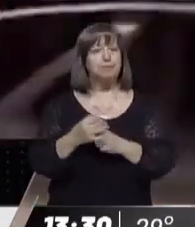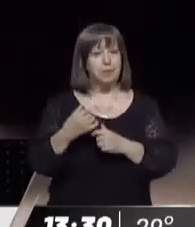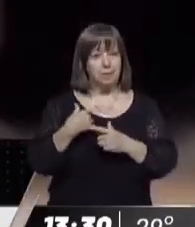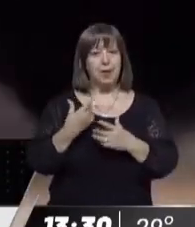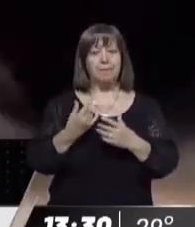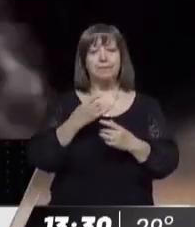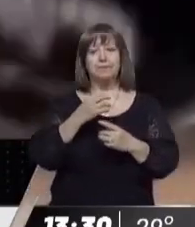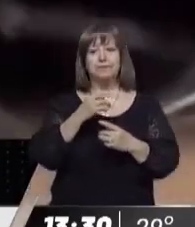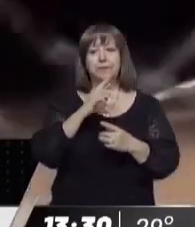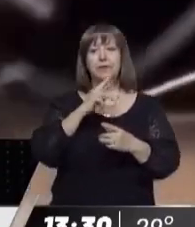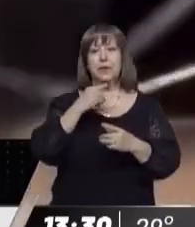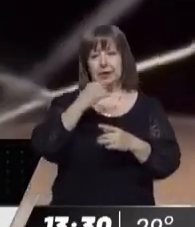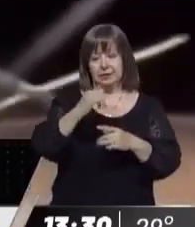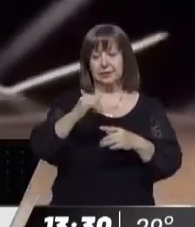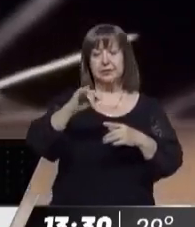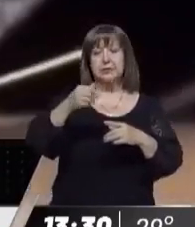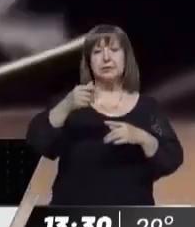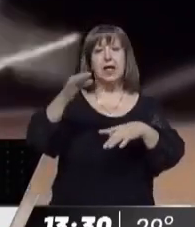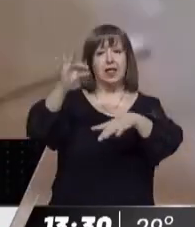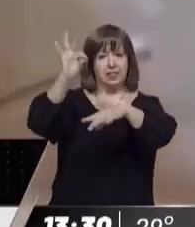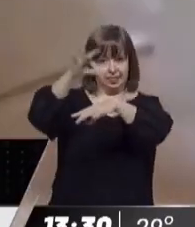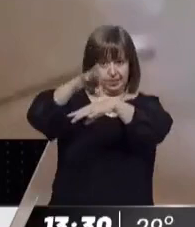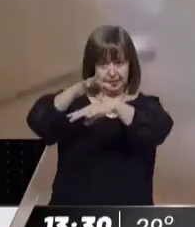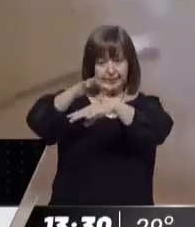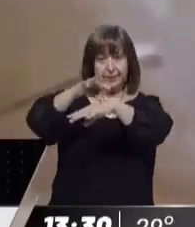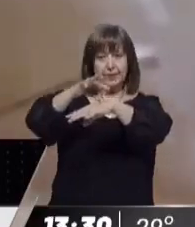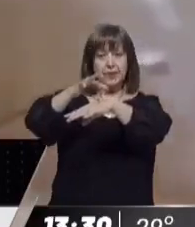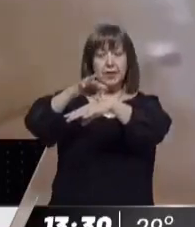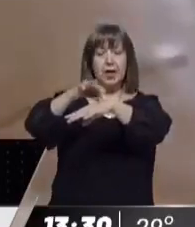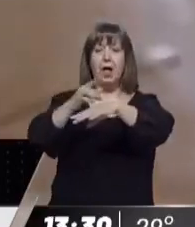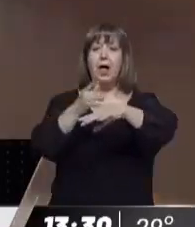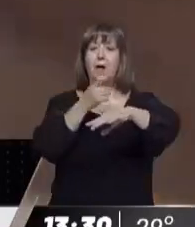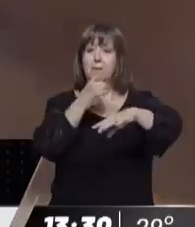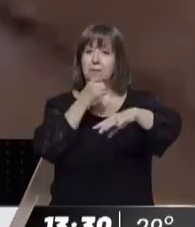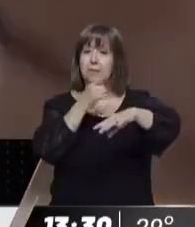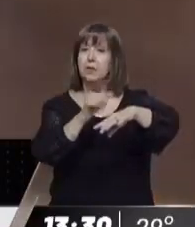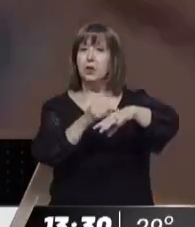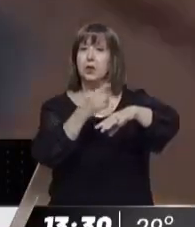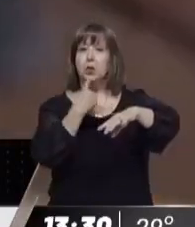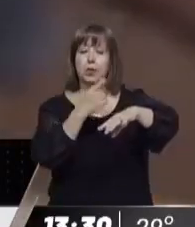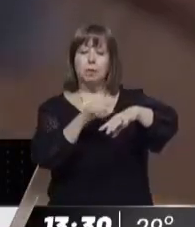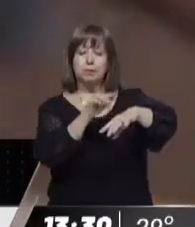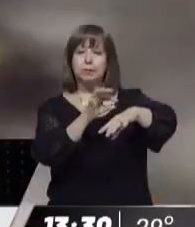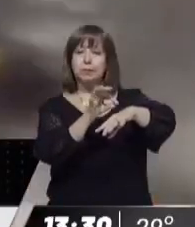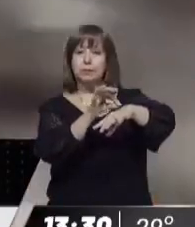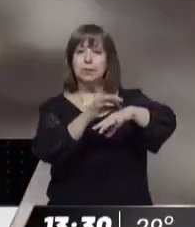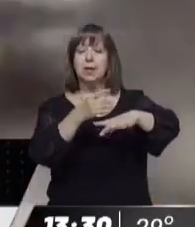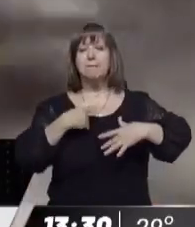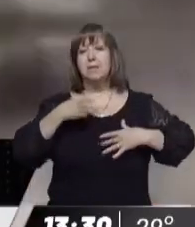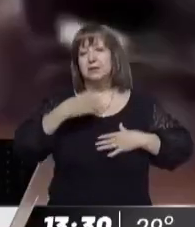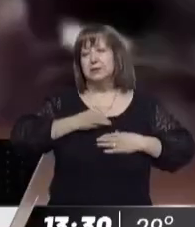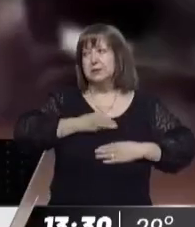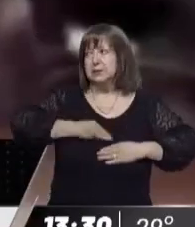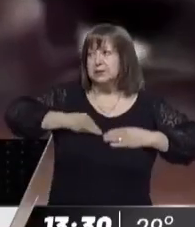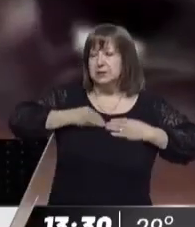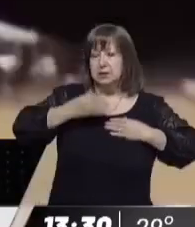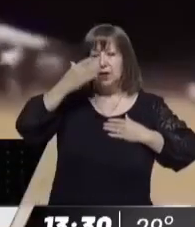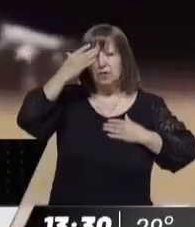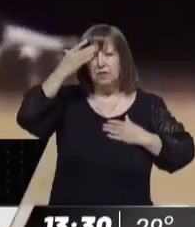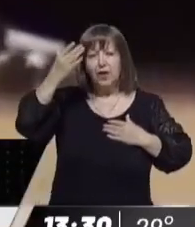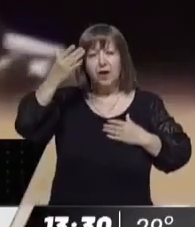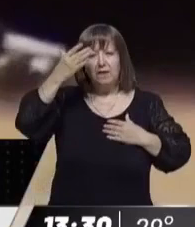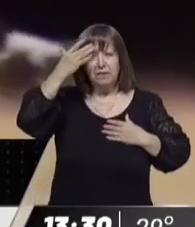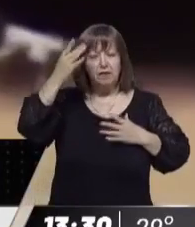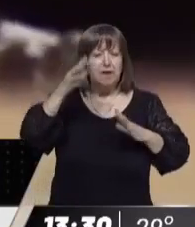cuanto al dengue, ustedes saben que se sospecha bajo un síndrome febril que llamamos agudo